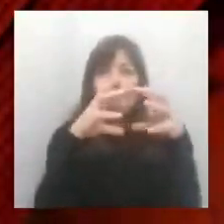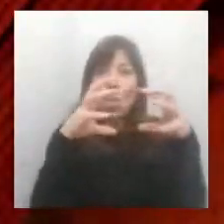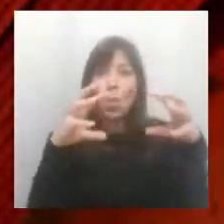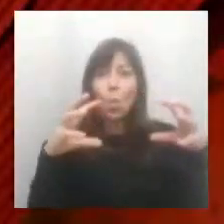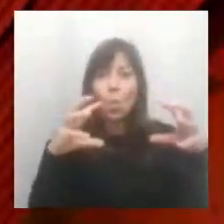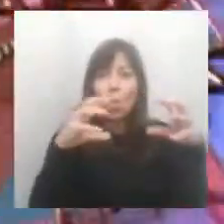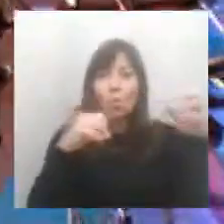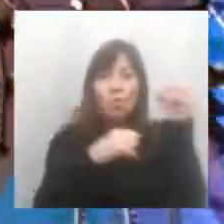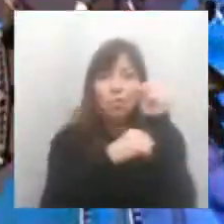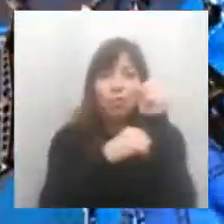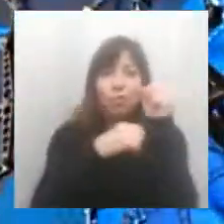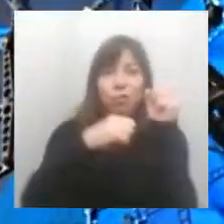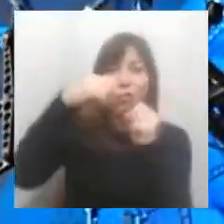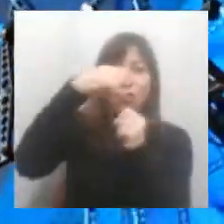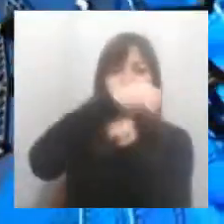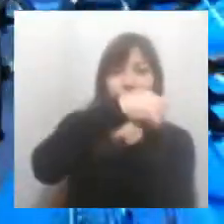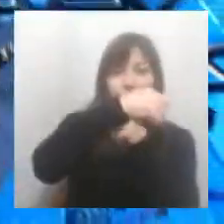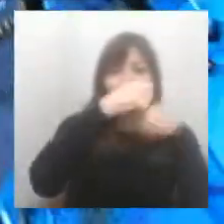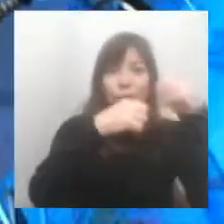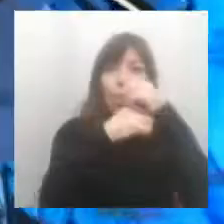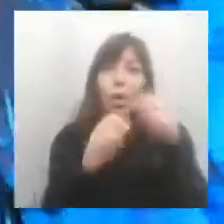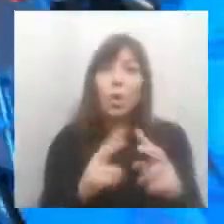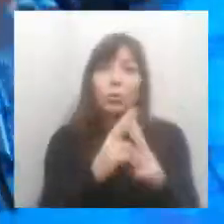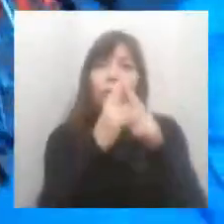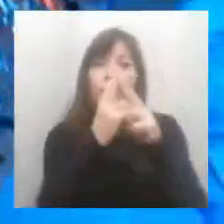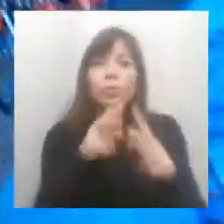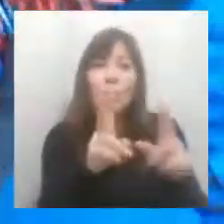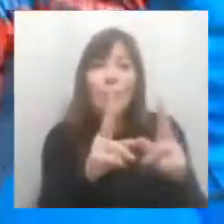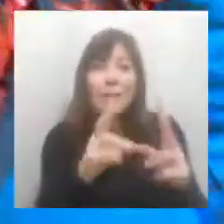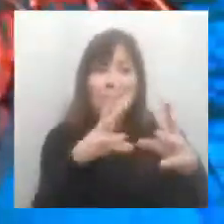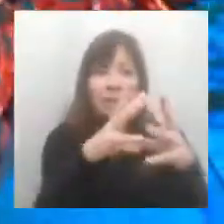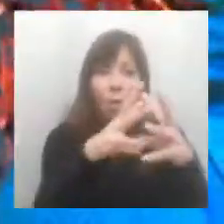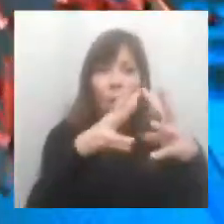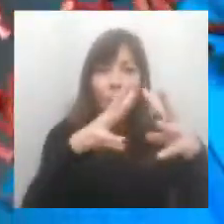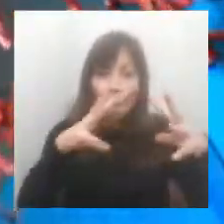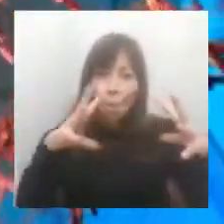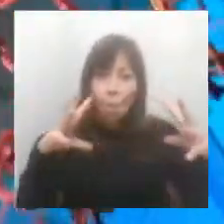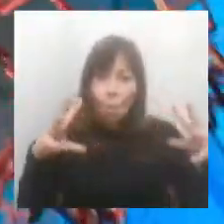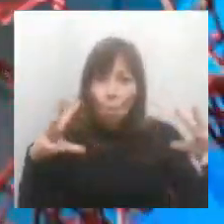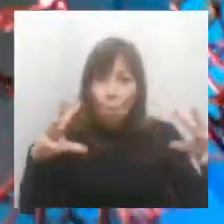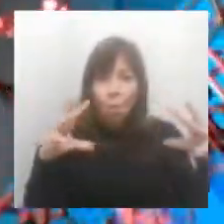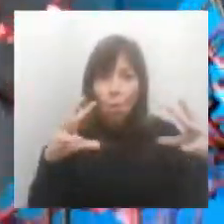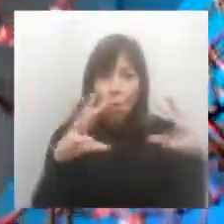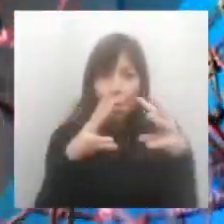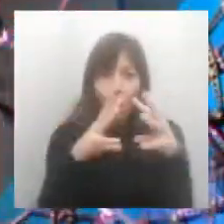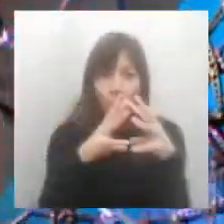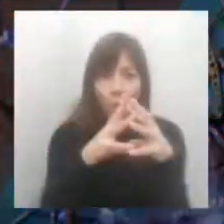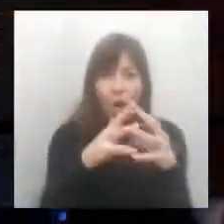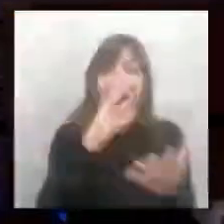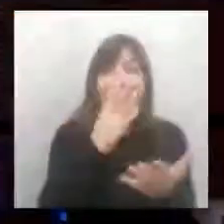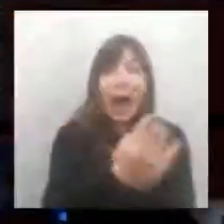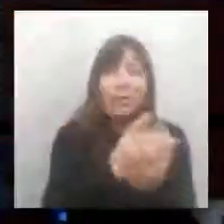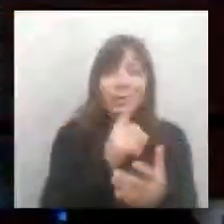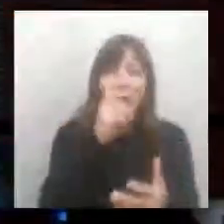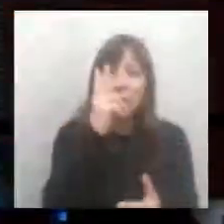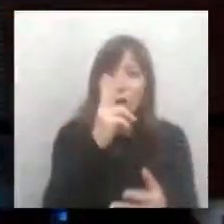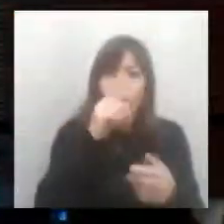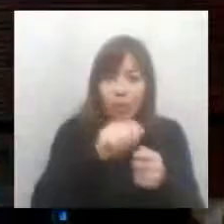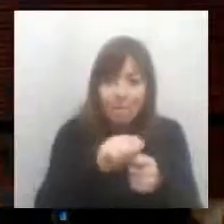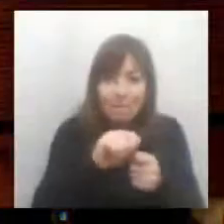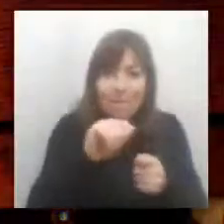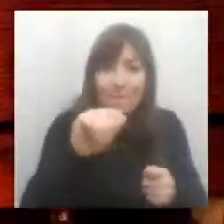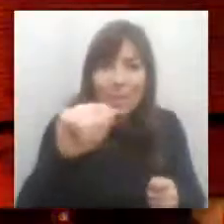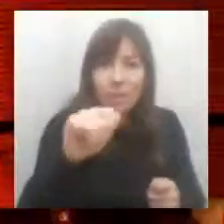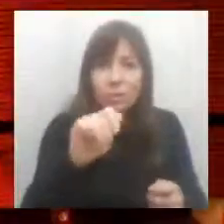su construcción, obviamente, permiten, su construcción permiten expandirse y alcanzar un diámetro de 2 metros. Y se mueven en